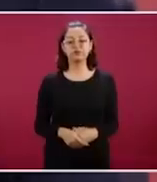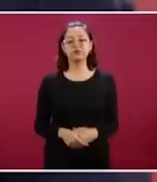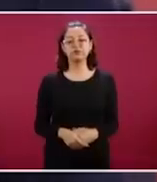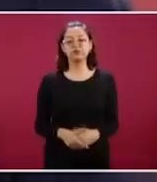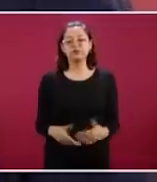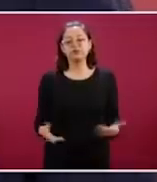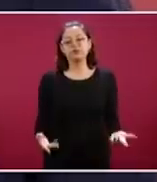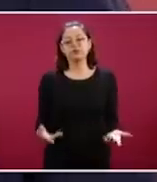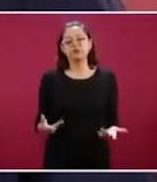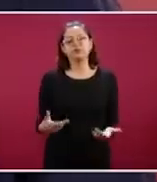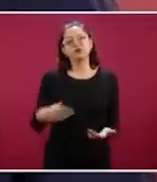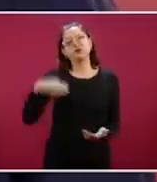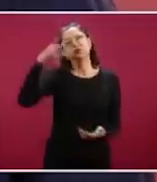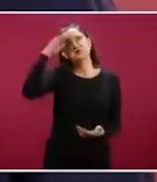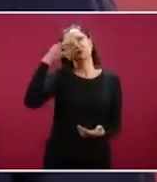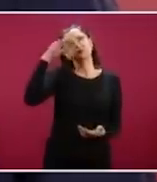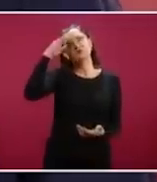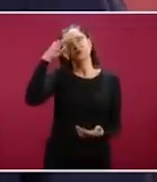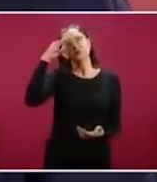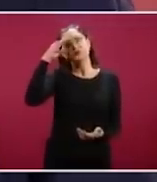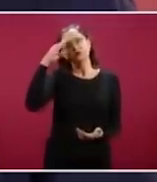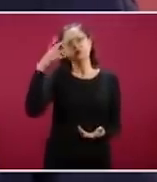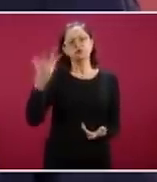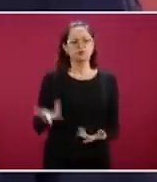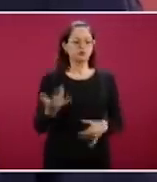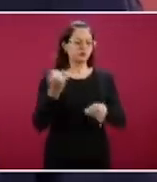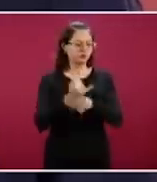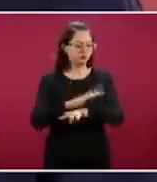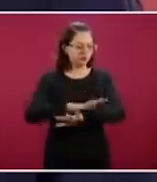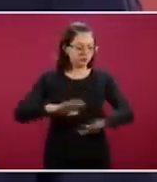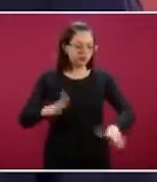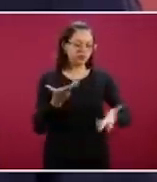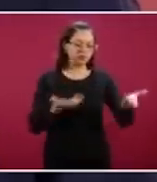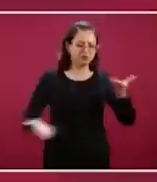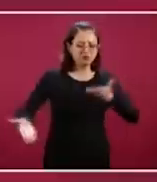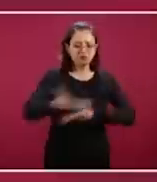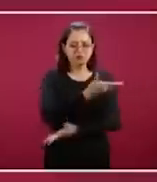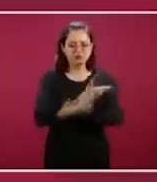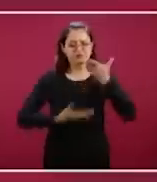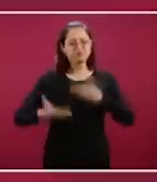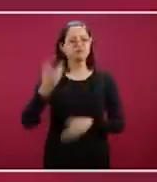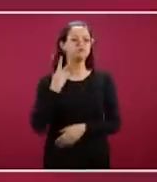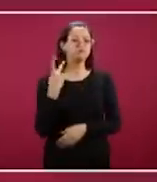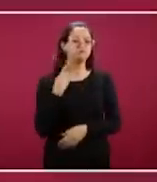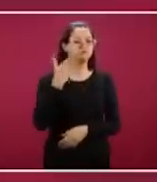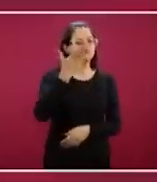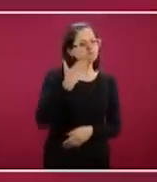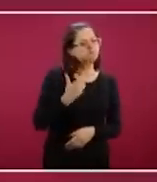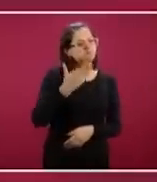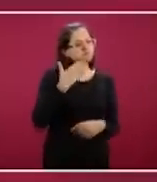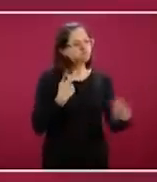pensamos que con la información, la cooperación, la diplomacia,